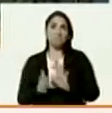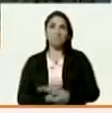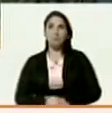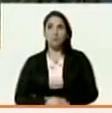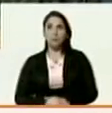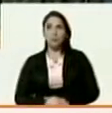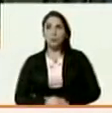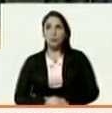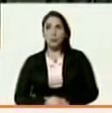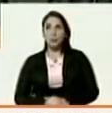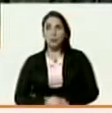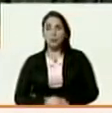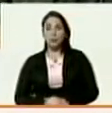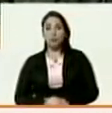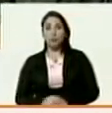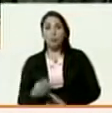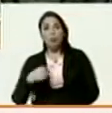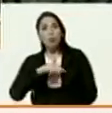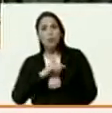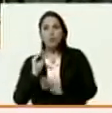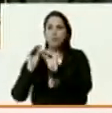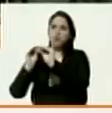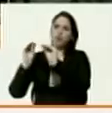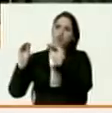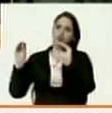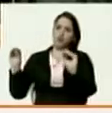Por eso hacemos un llamado a las partes